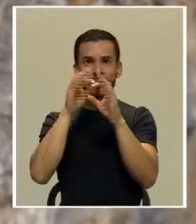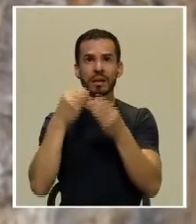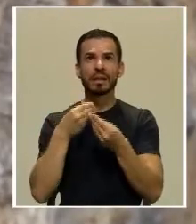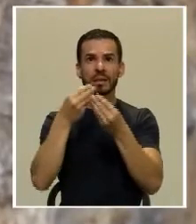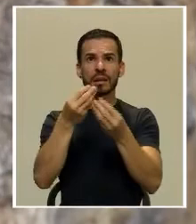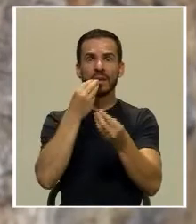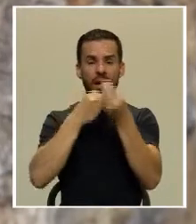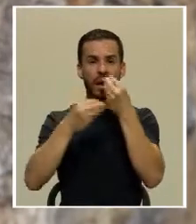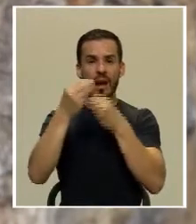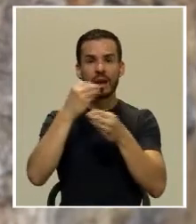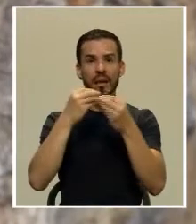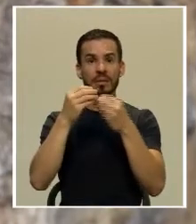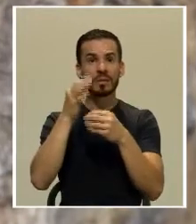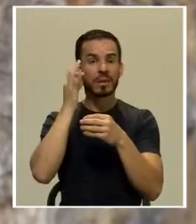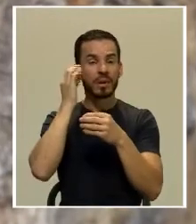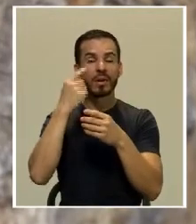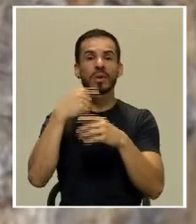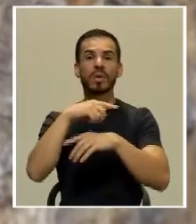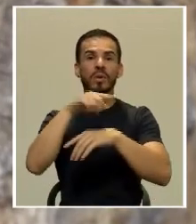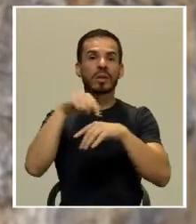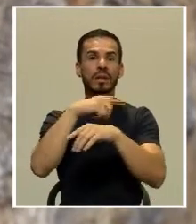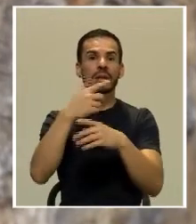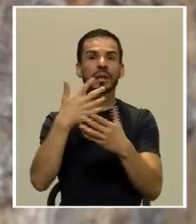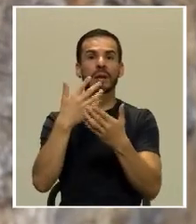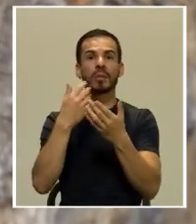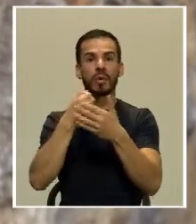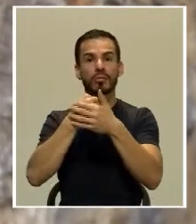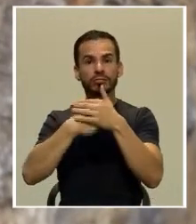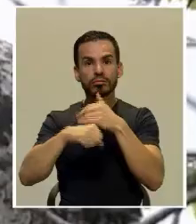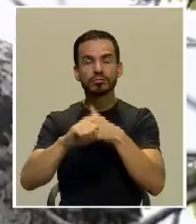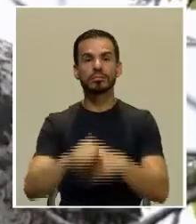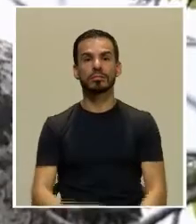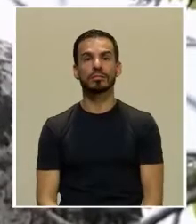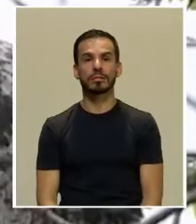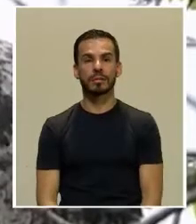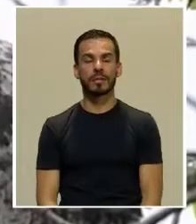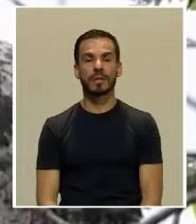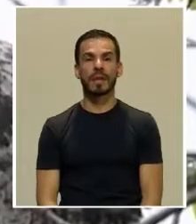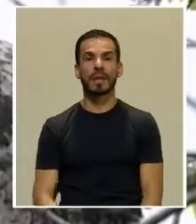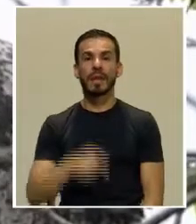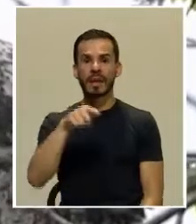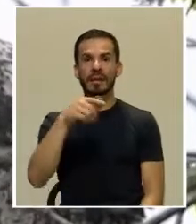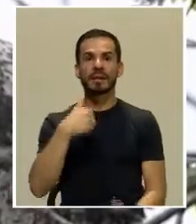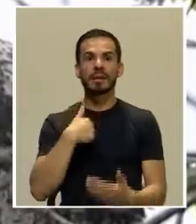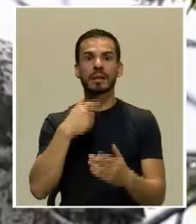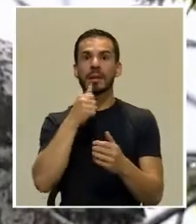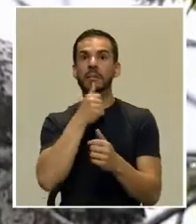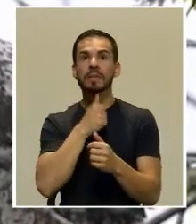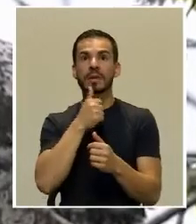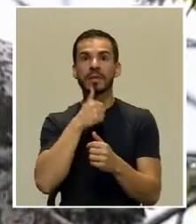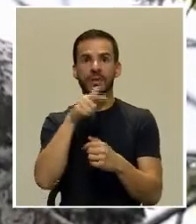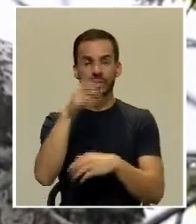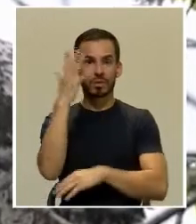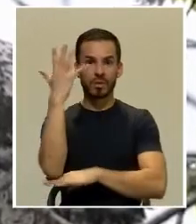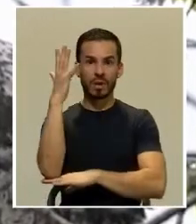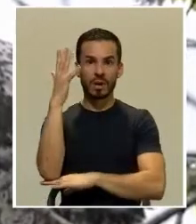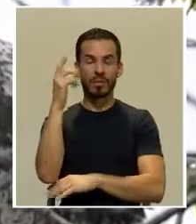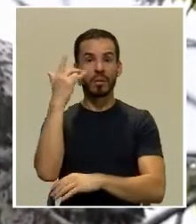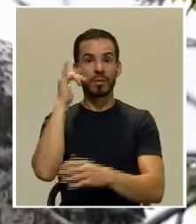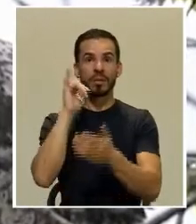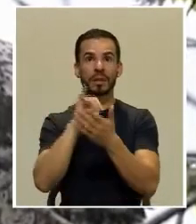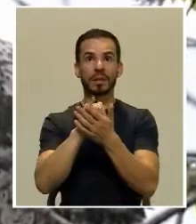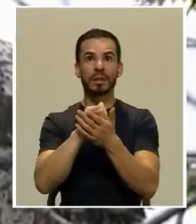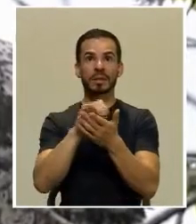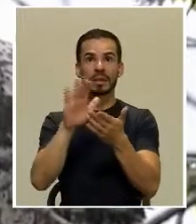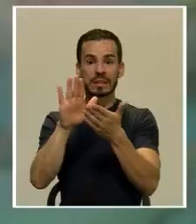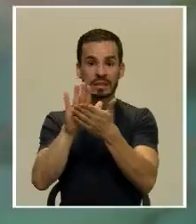lleva alimento a la hembra mientras dura el periodo de cría. Esta especie busca privacidad en sus árboles, por lo